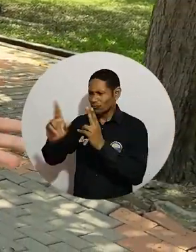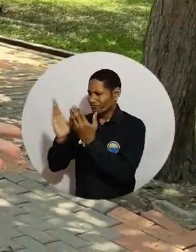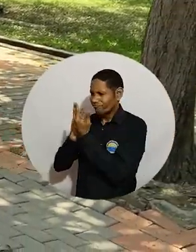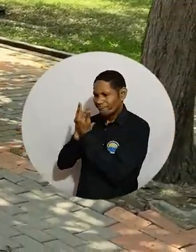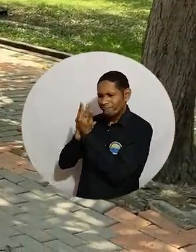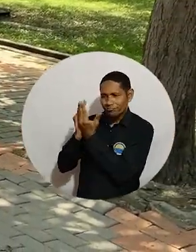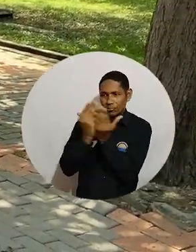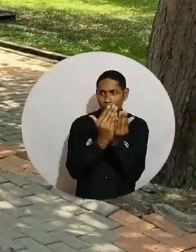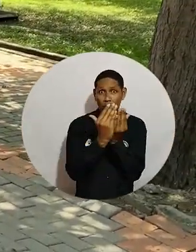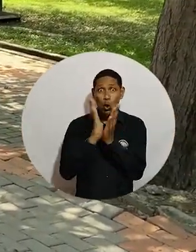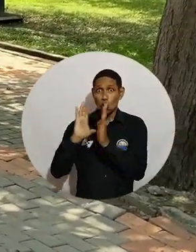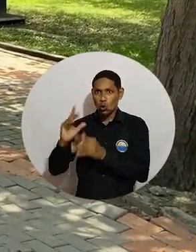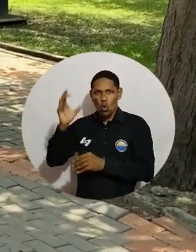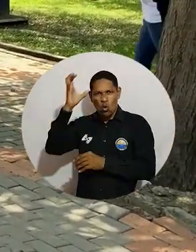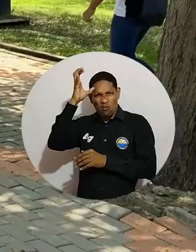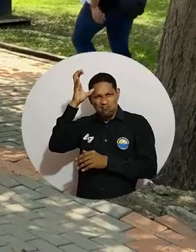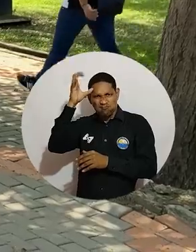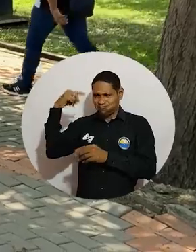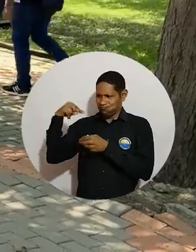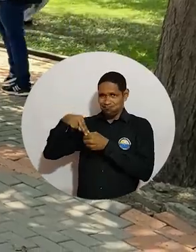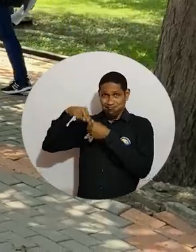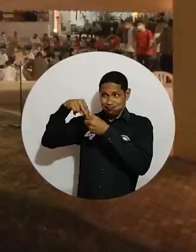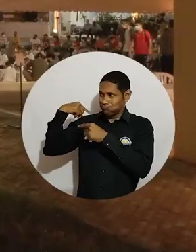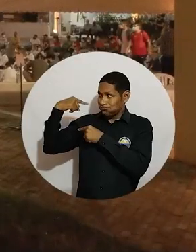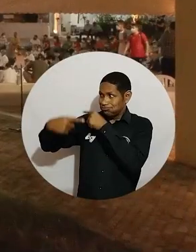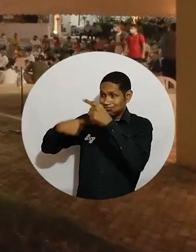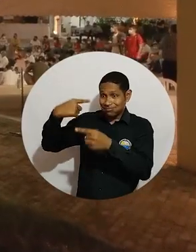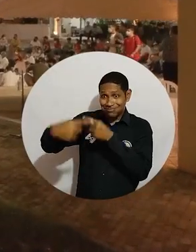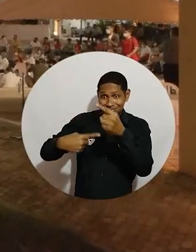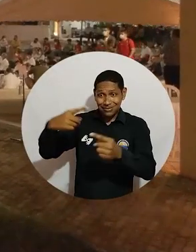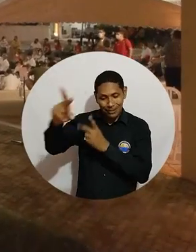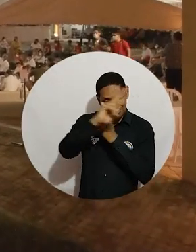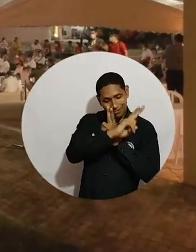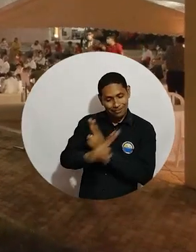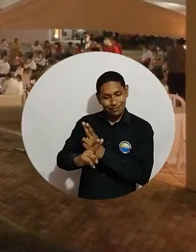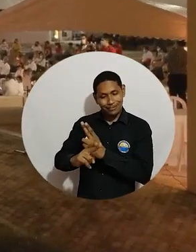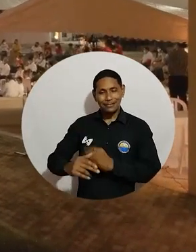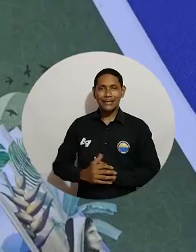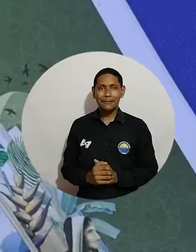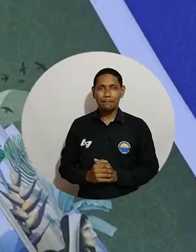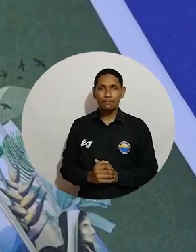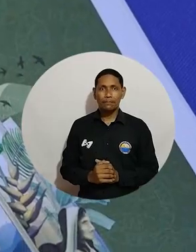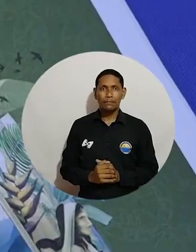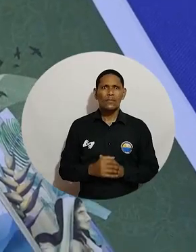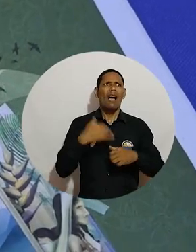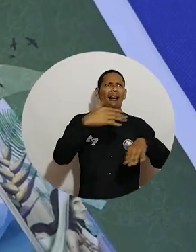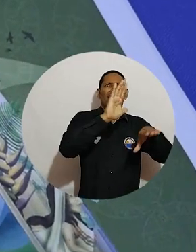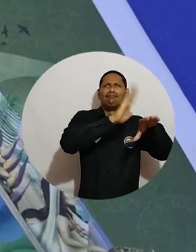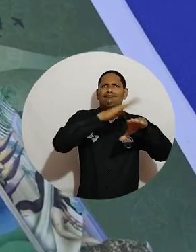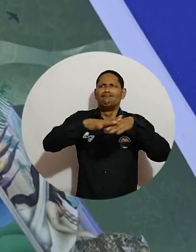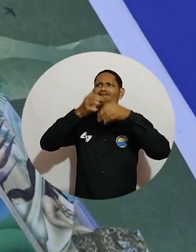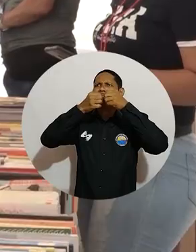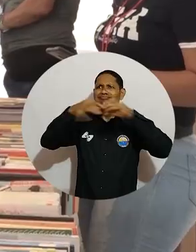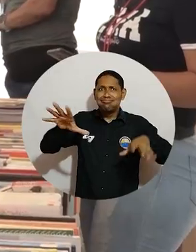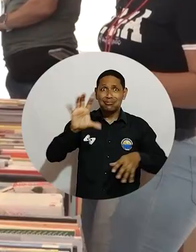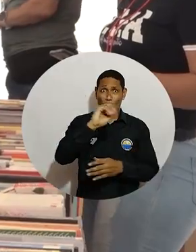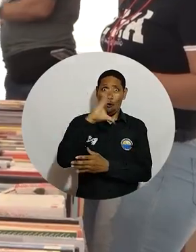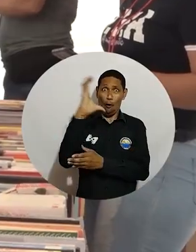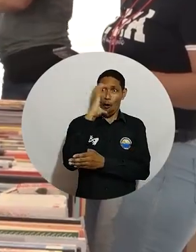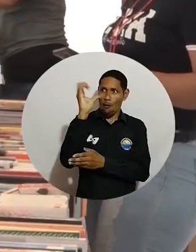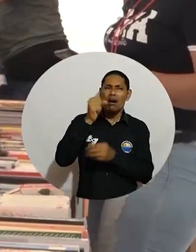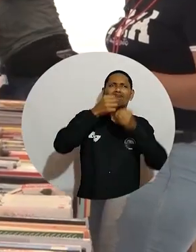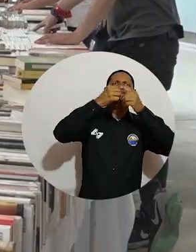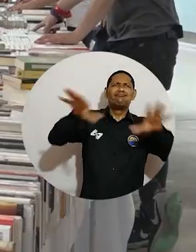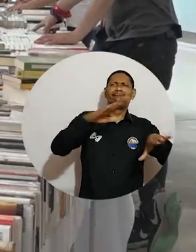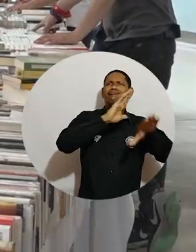tributo a la literatura y a la herencia ancestral. Ante diferentes medios de comunicación de la ciudad y el